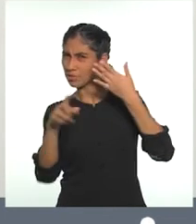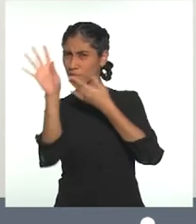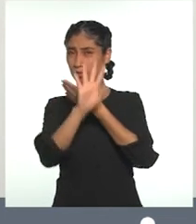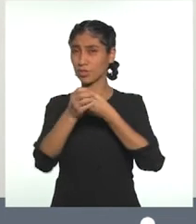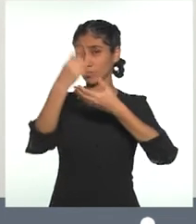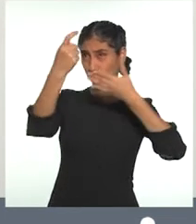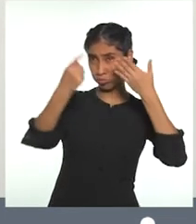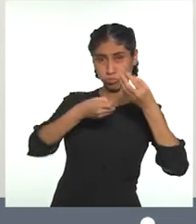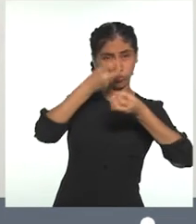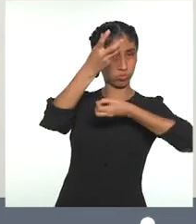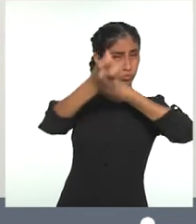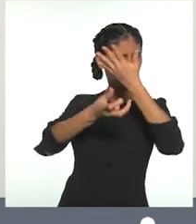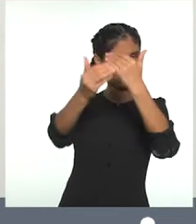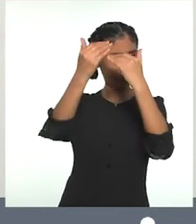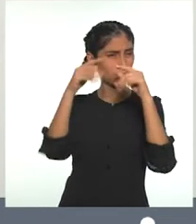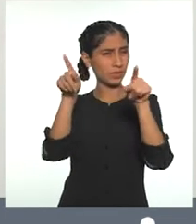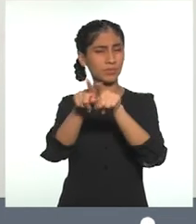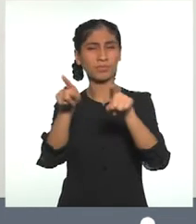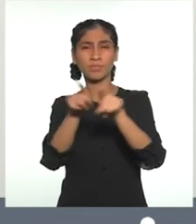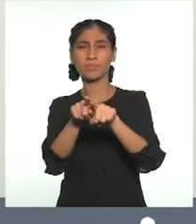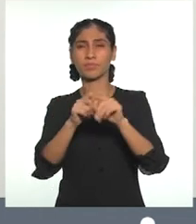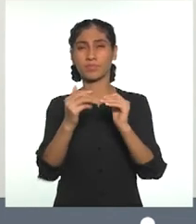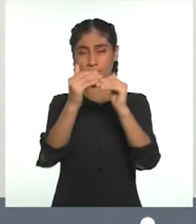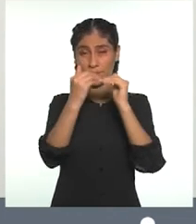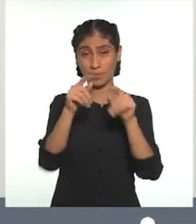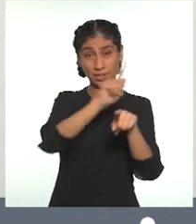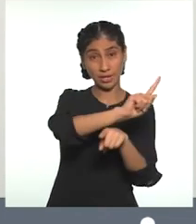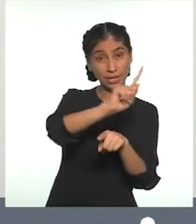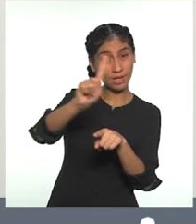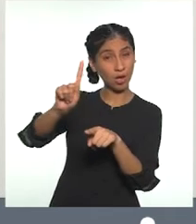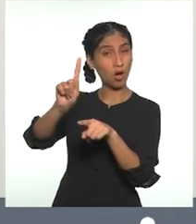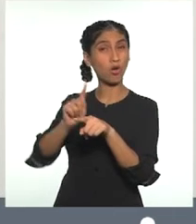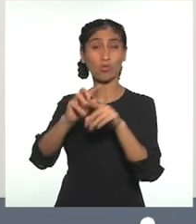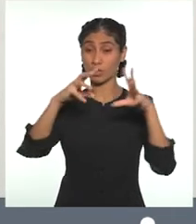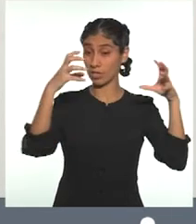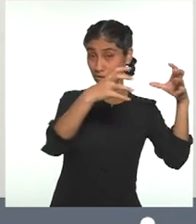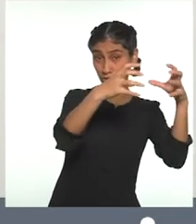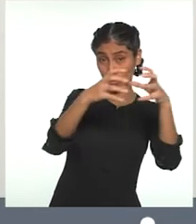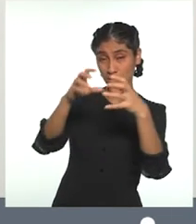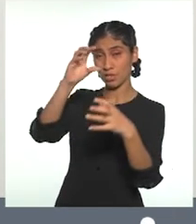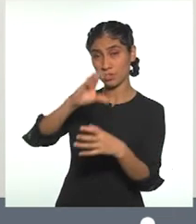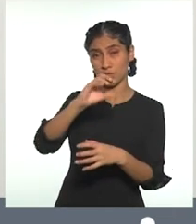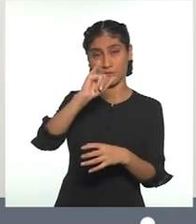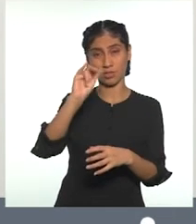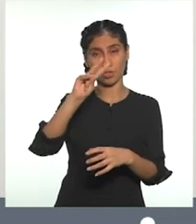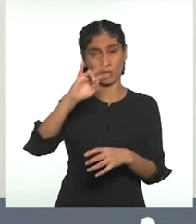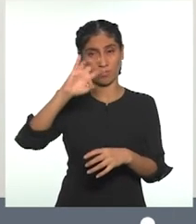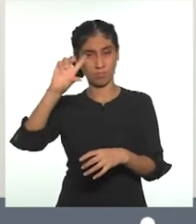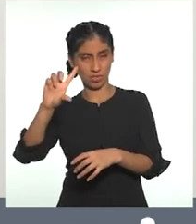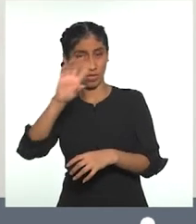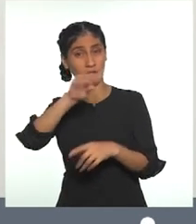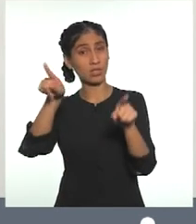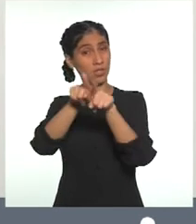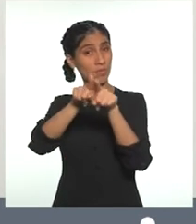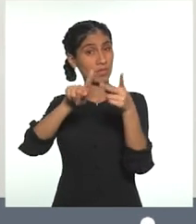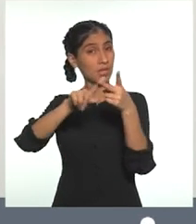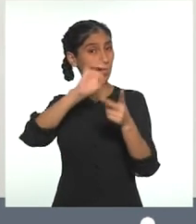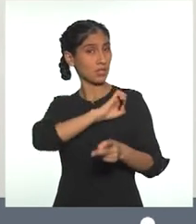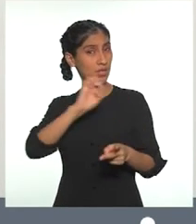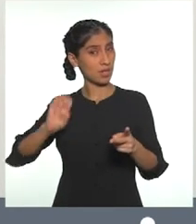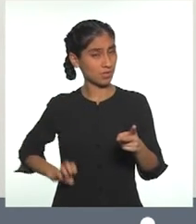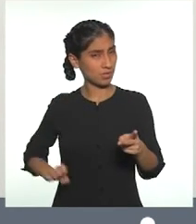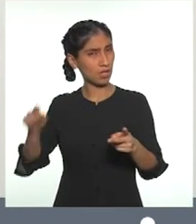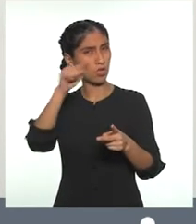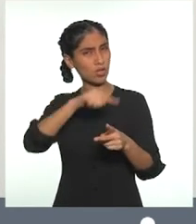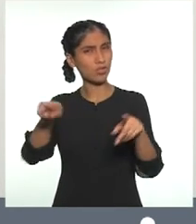pandemias están influidos por la calidad de respuesta que damos desde la población, la sociedad civil y el Estado. A esto